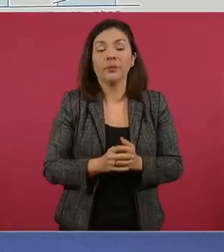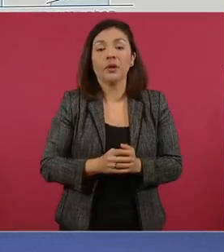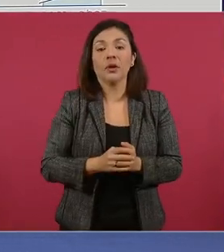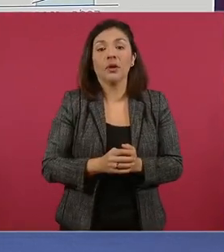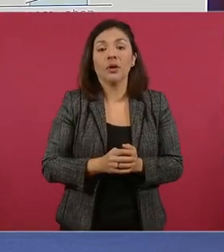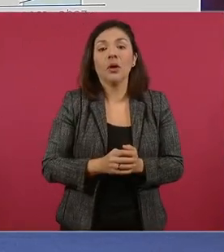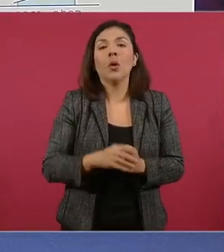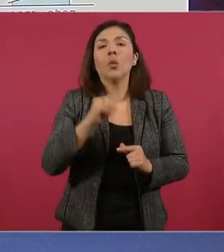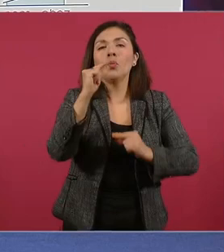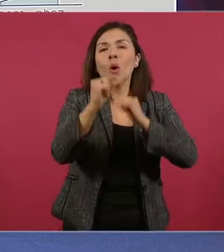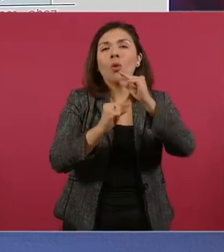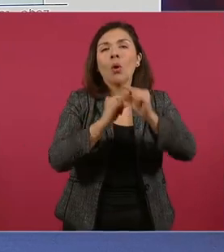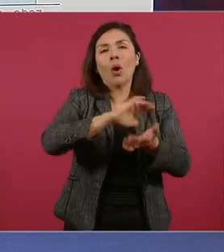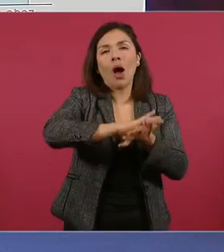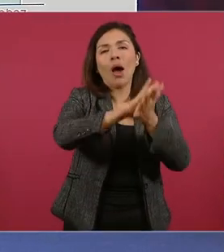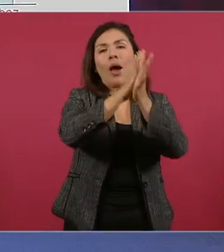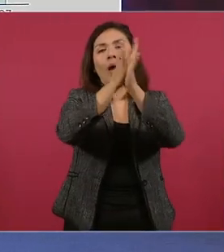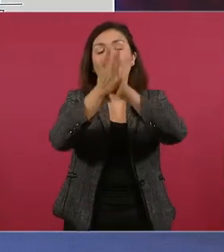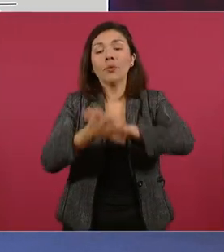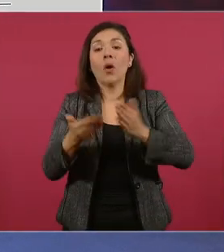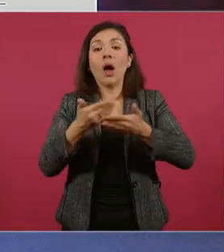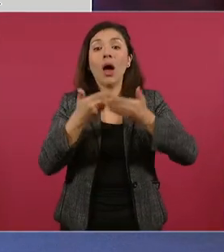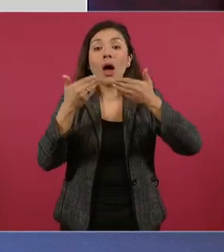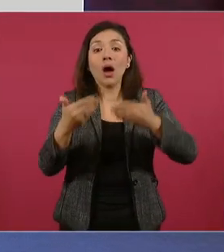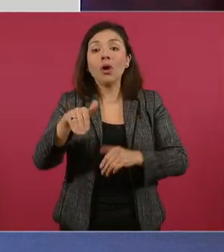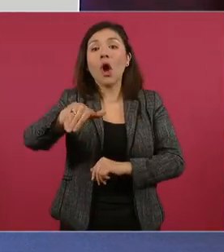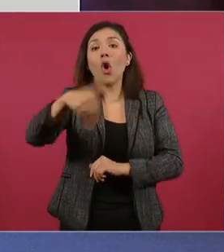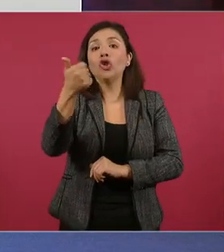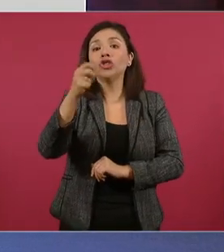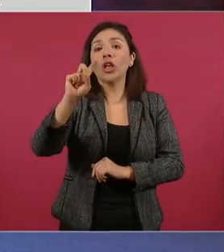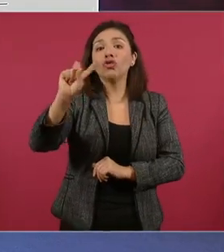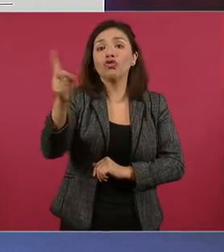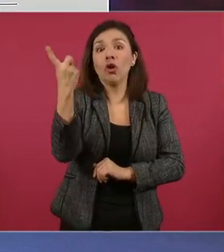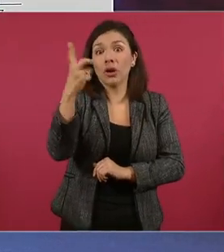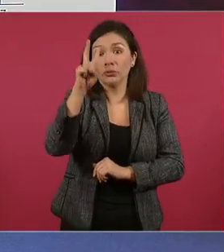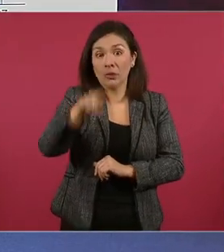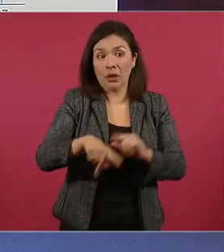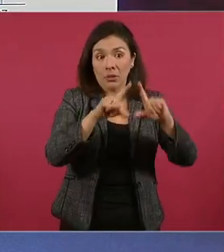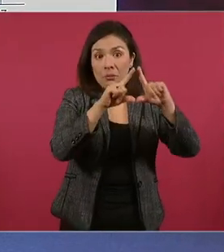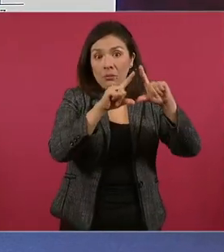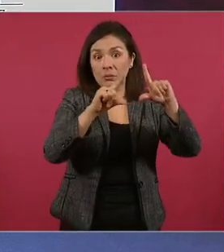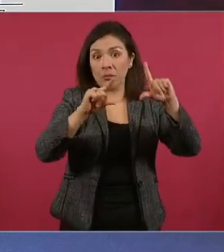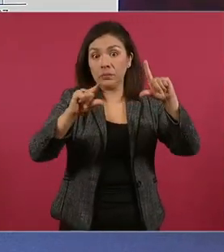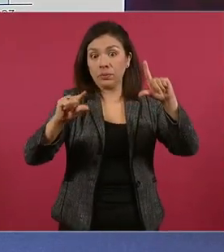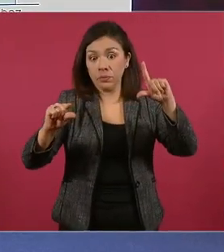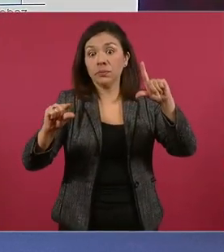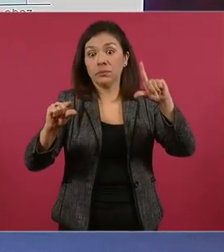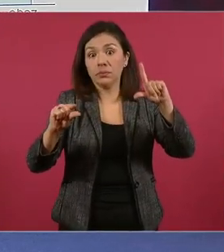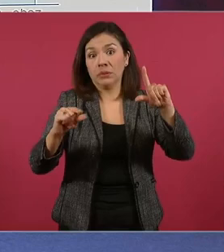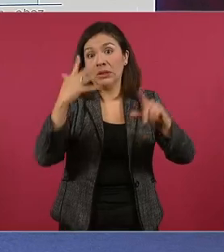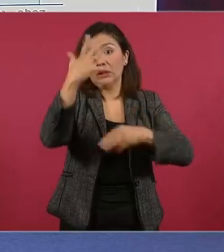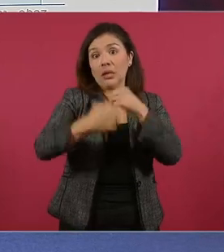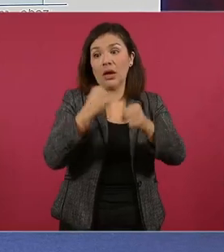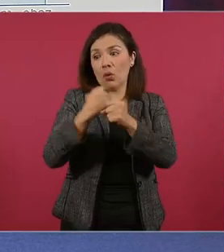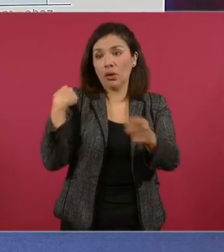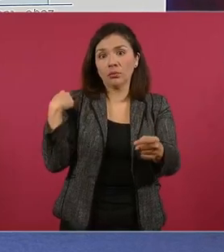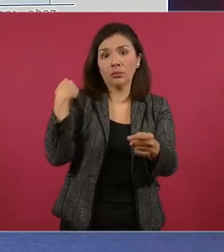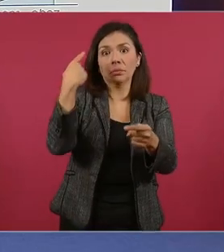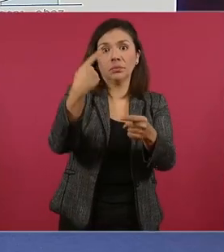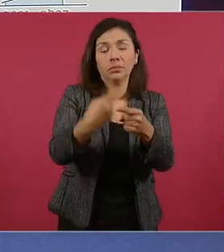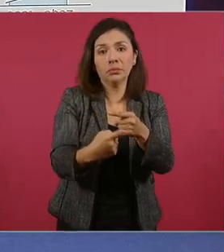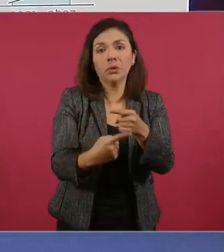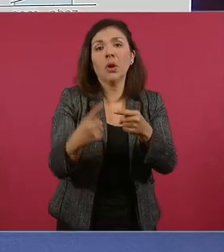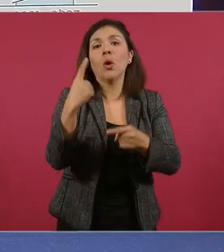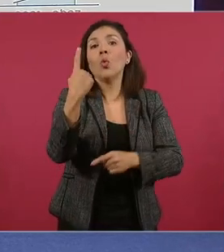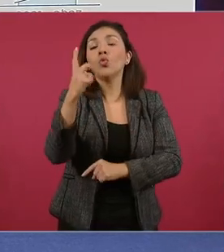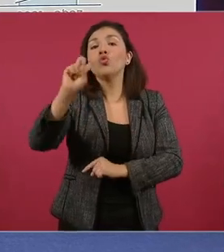Esta ha sido la evolución. Hoy estamos en $11. Ha habido una disminución a la vuelta de 5 años de más